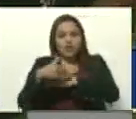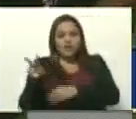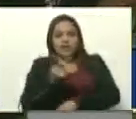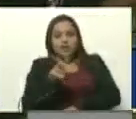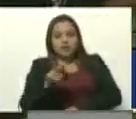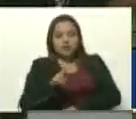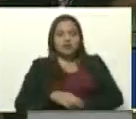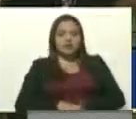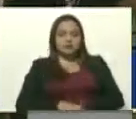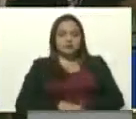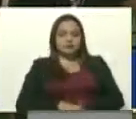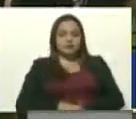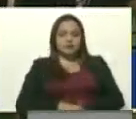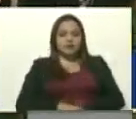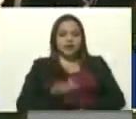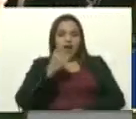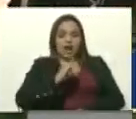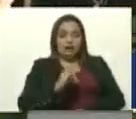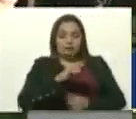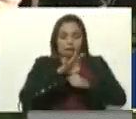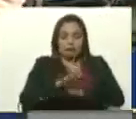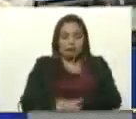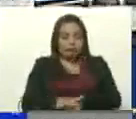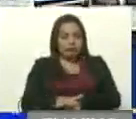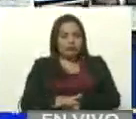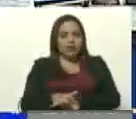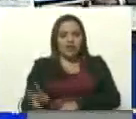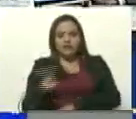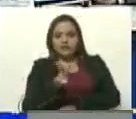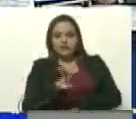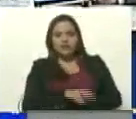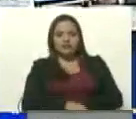restrictivas y punitivas han sido impuestas contra Venezuela,